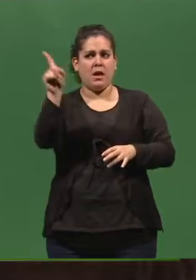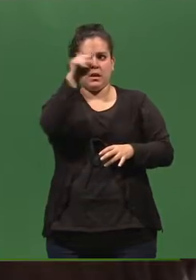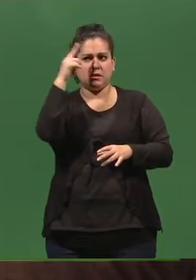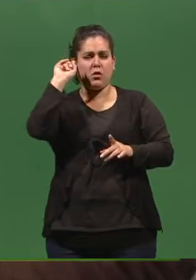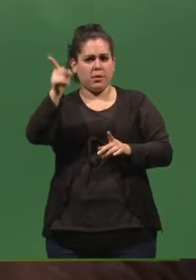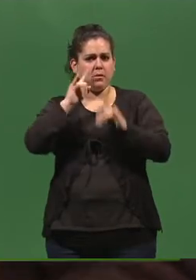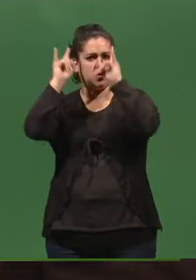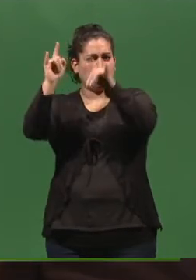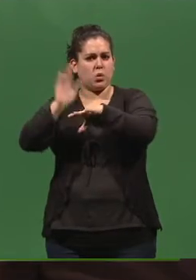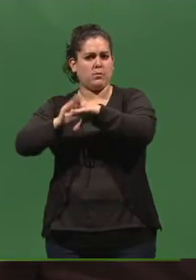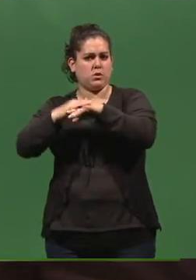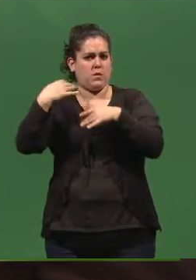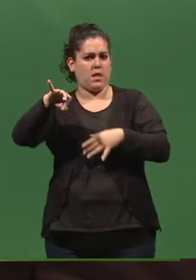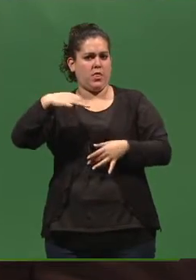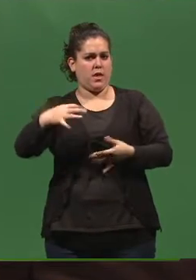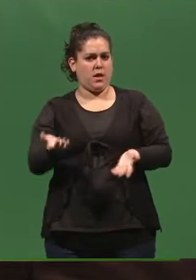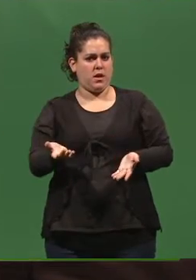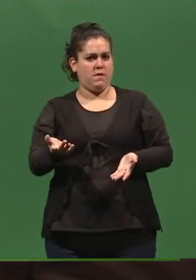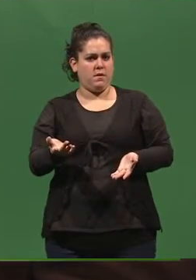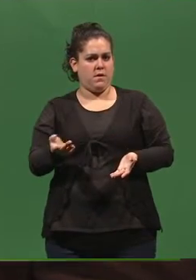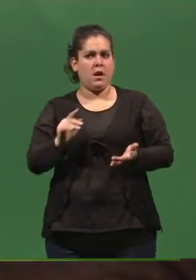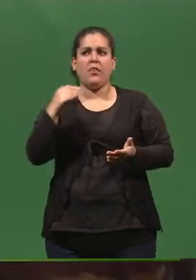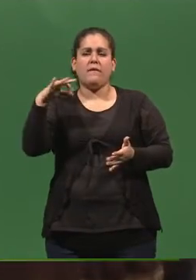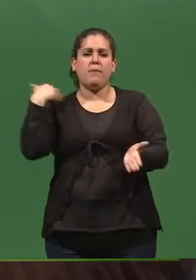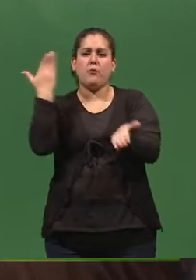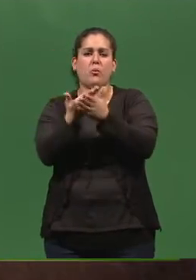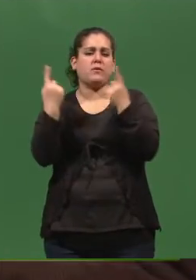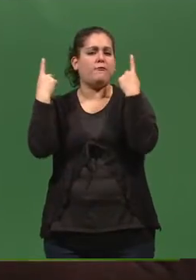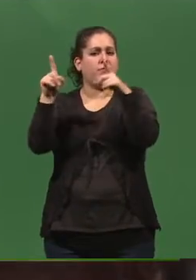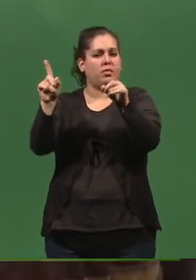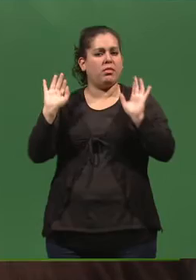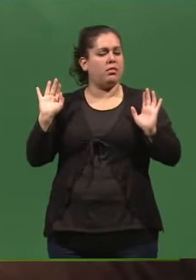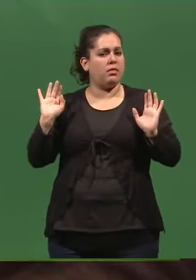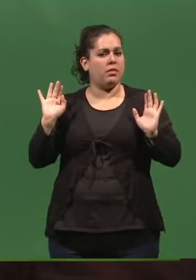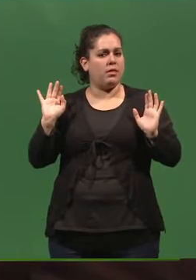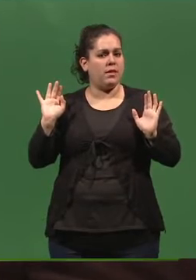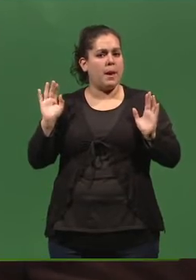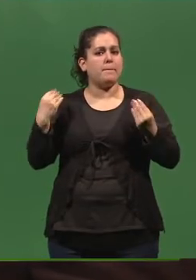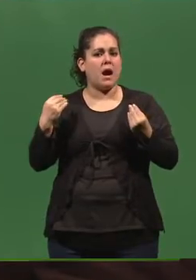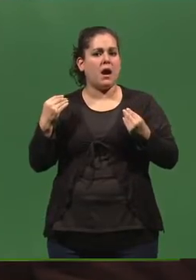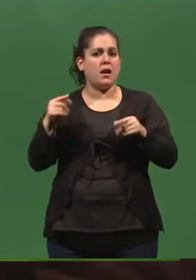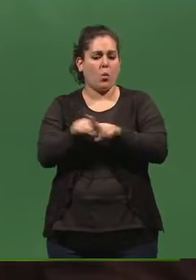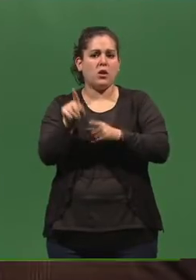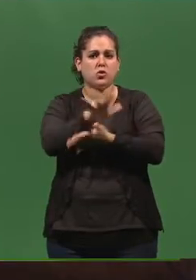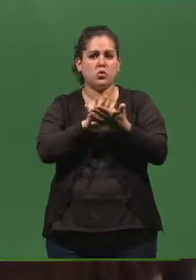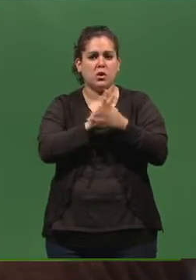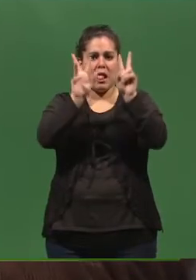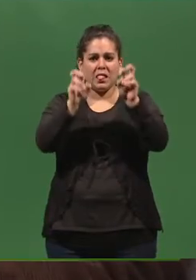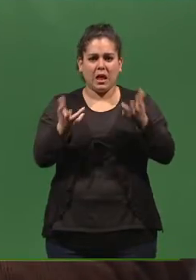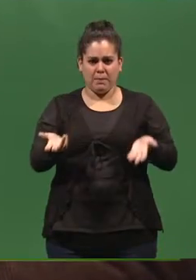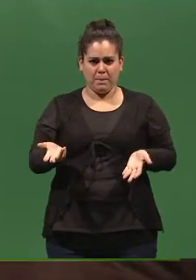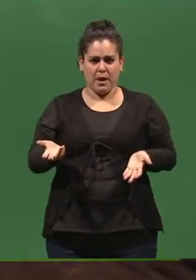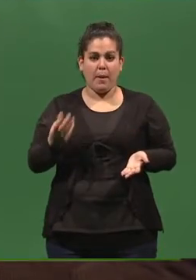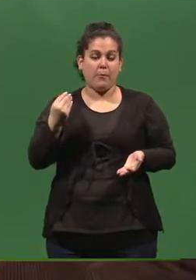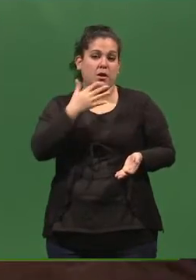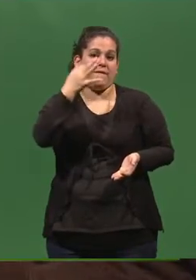parece que el Estado también tiene que hacerse cargo de esto, digamos, y llevar adelante otro tipo de propuestas también para que esto, para poder subsanar este tipo de